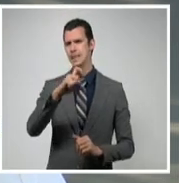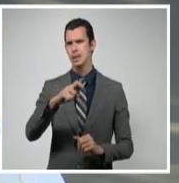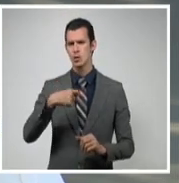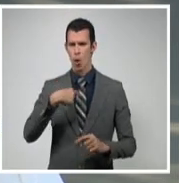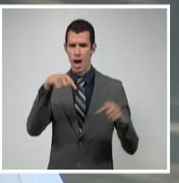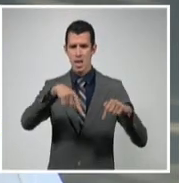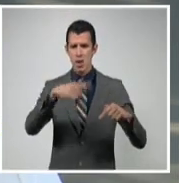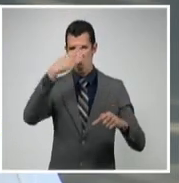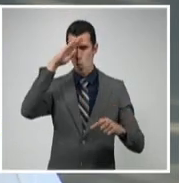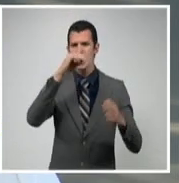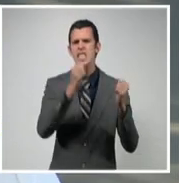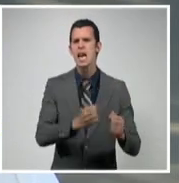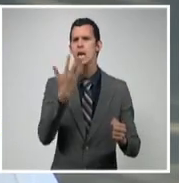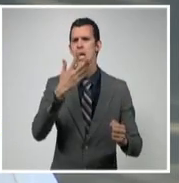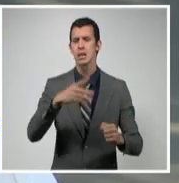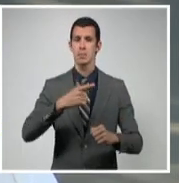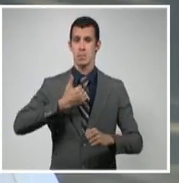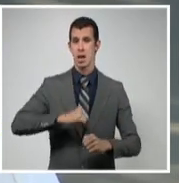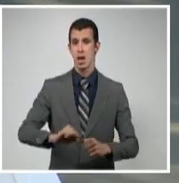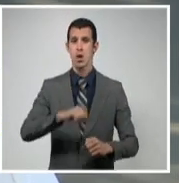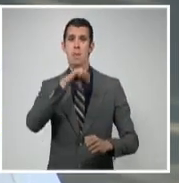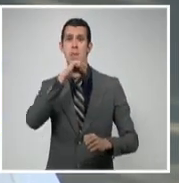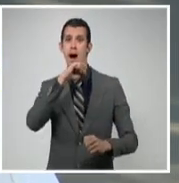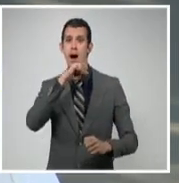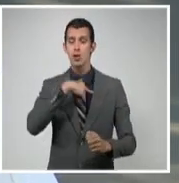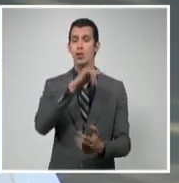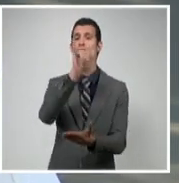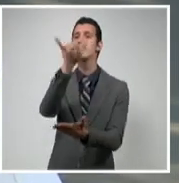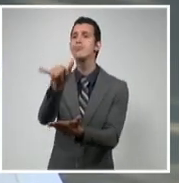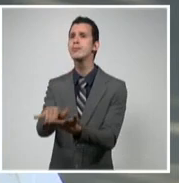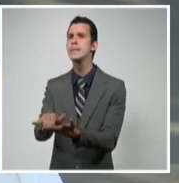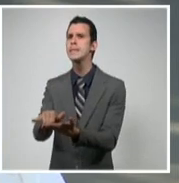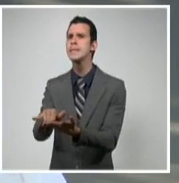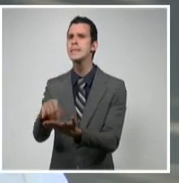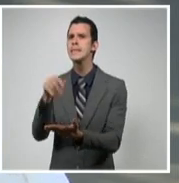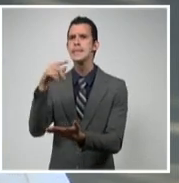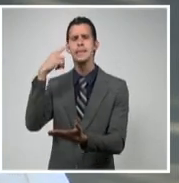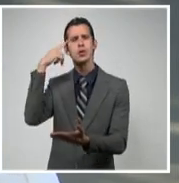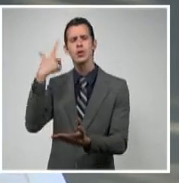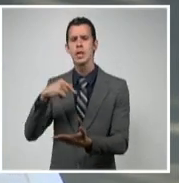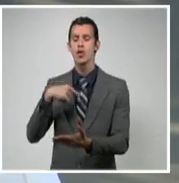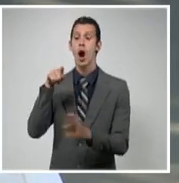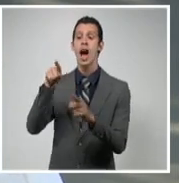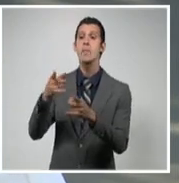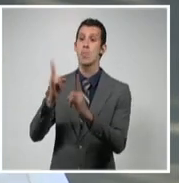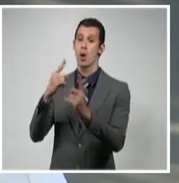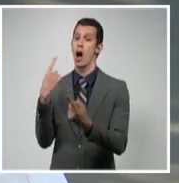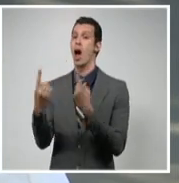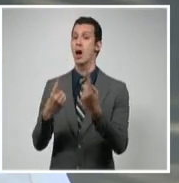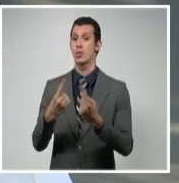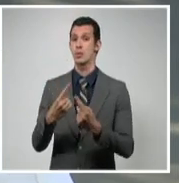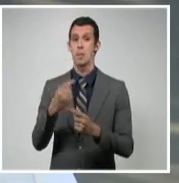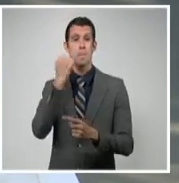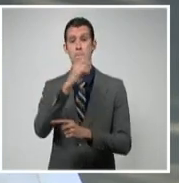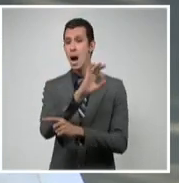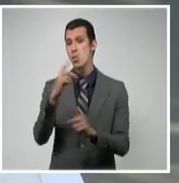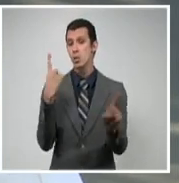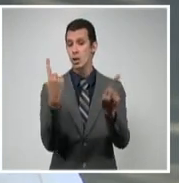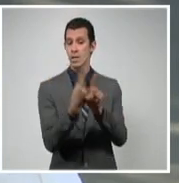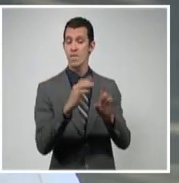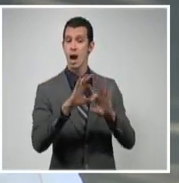porque no sabía si íbamos a volver a ver a la familia. Pero como estábamos bien preparados, siempre teníamos esa cosita que dice,